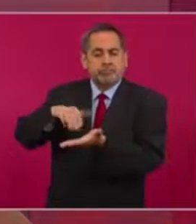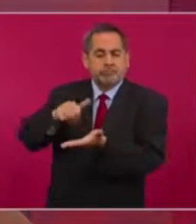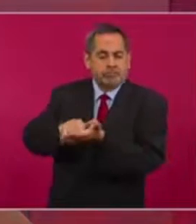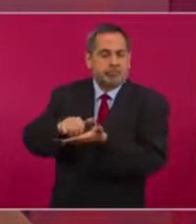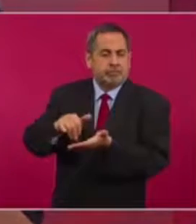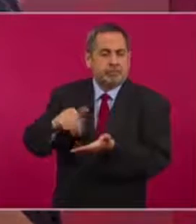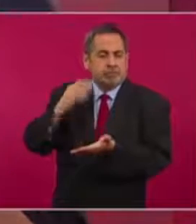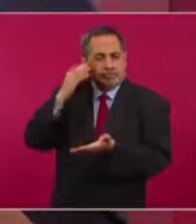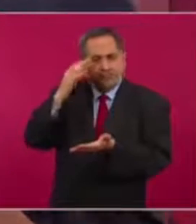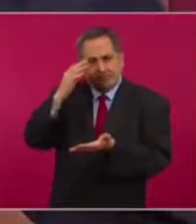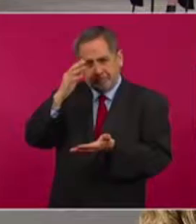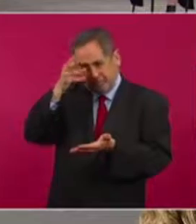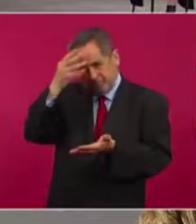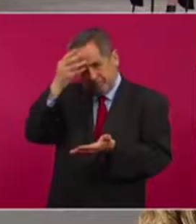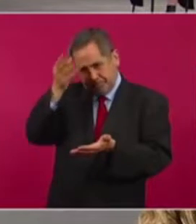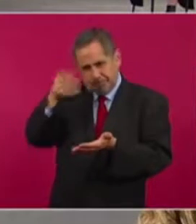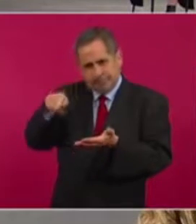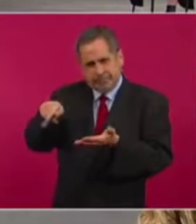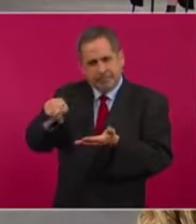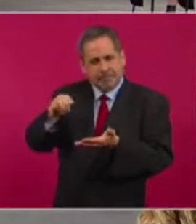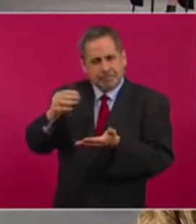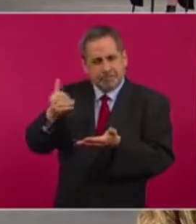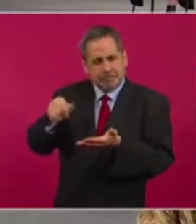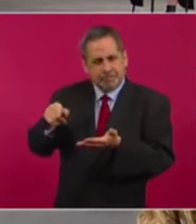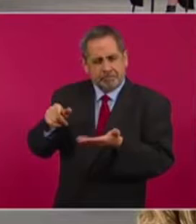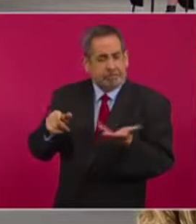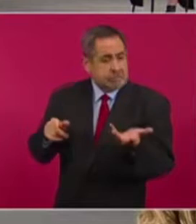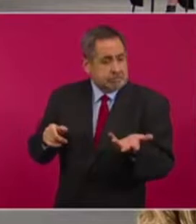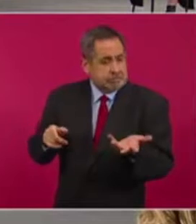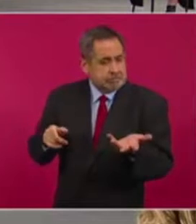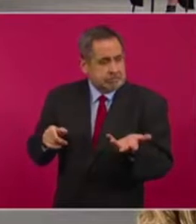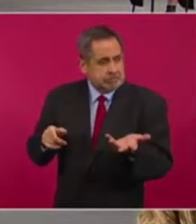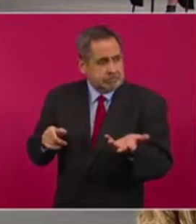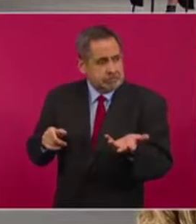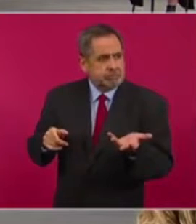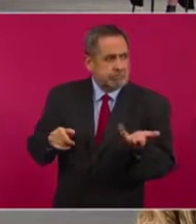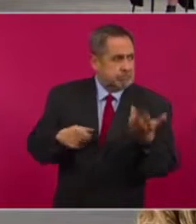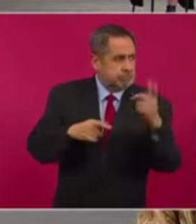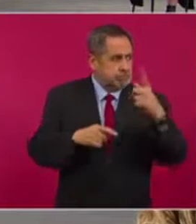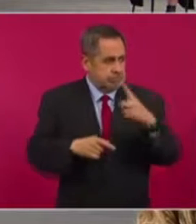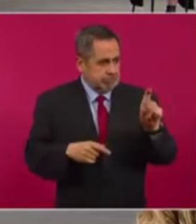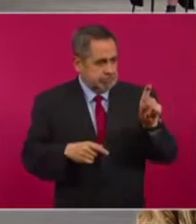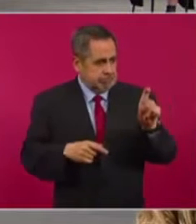Entonces, sí conviene,